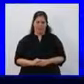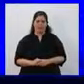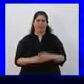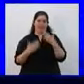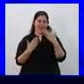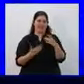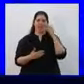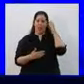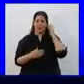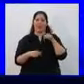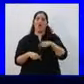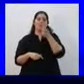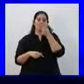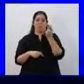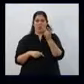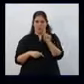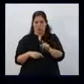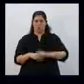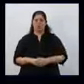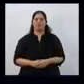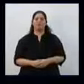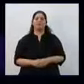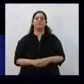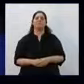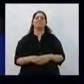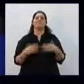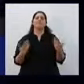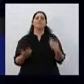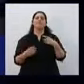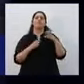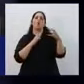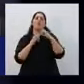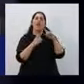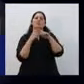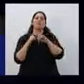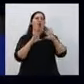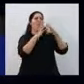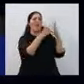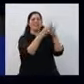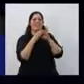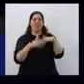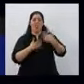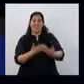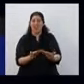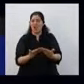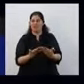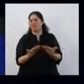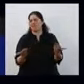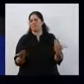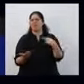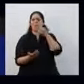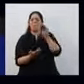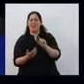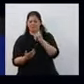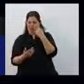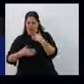mauricio macri sus dos minutos con el desarrollo de las comunicaciones y la globalización es imposible que un país se desarrolle